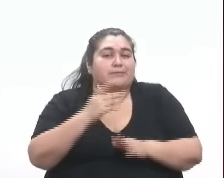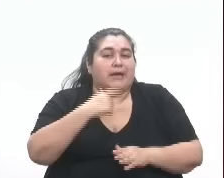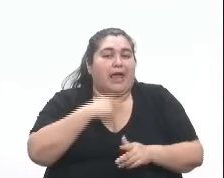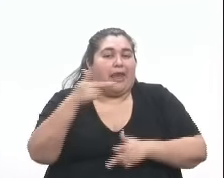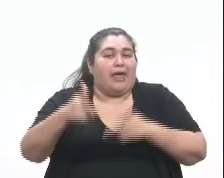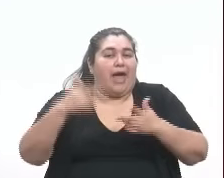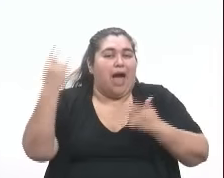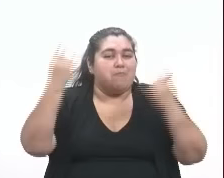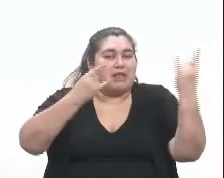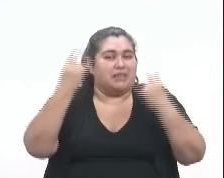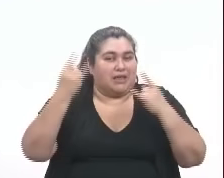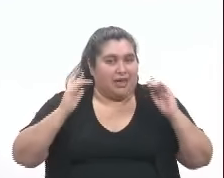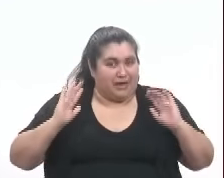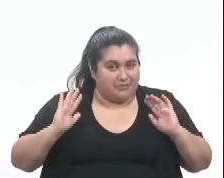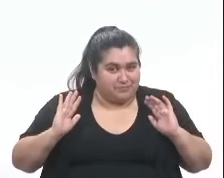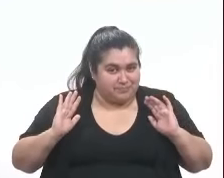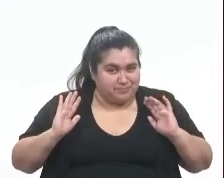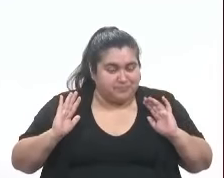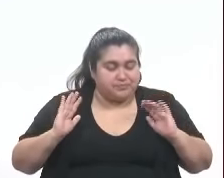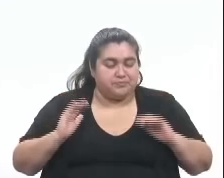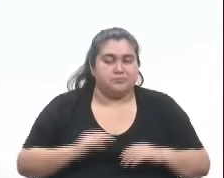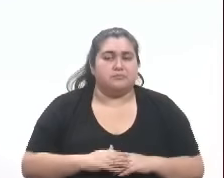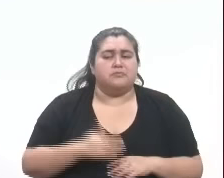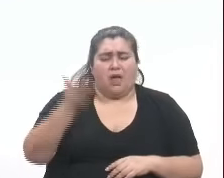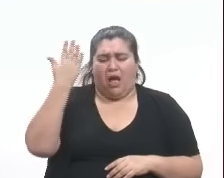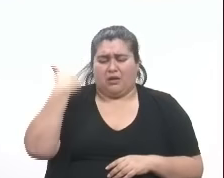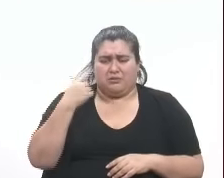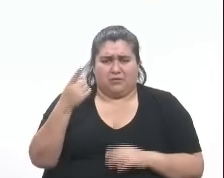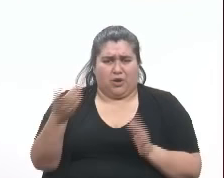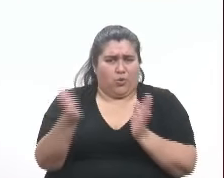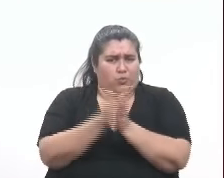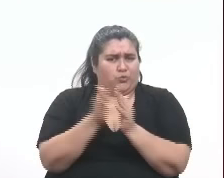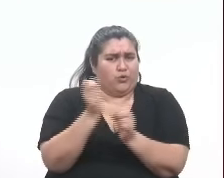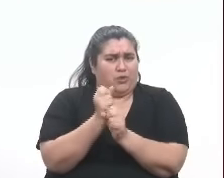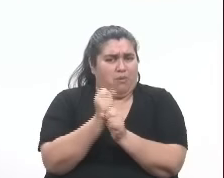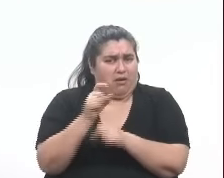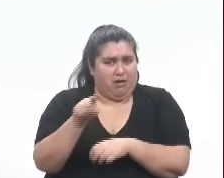¿Verdad? Y estuvo acá cuando estuvimos trabajando.